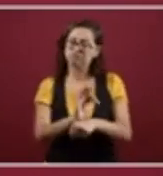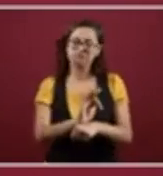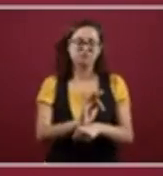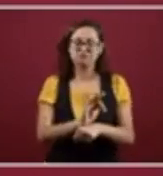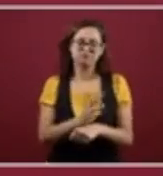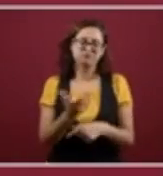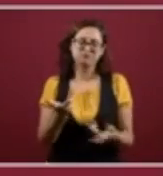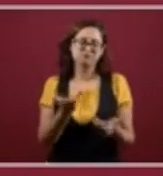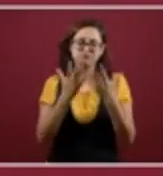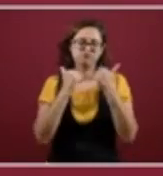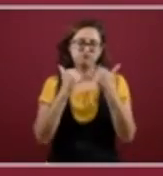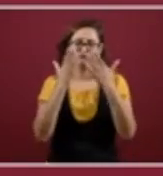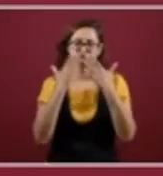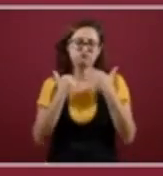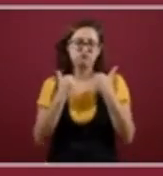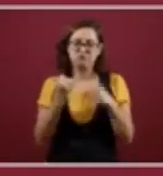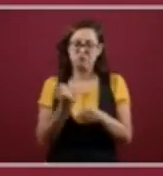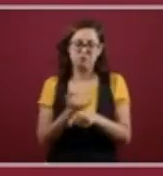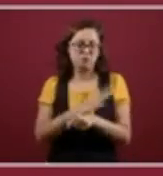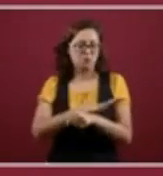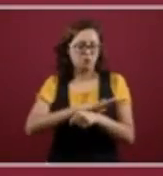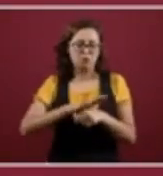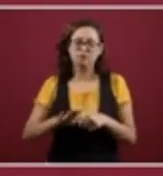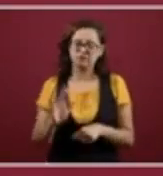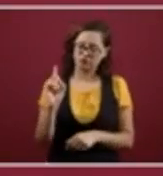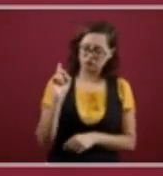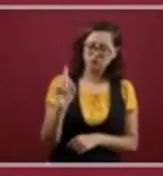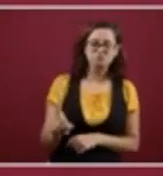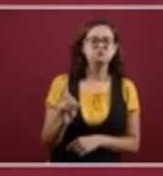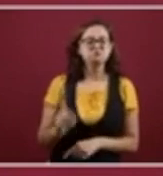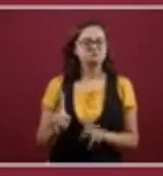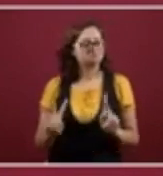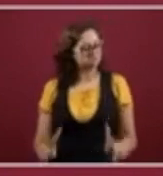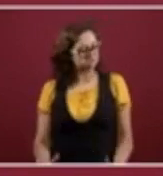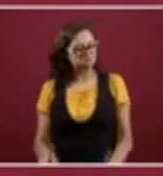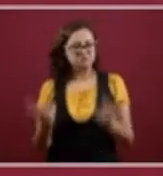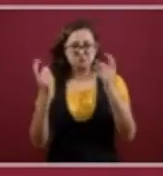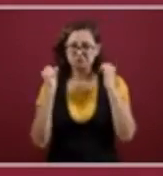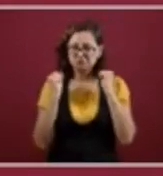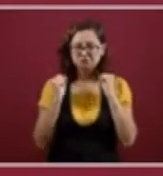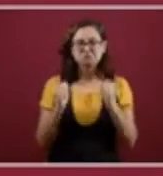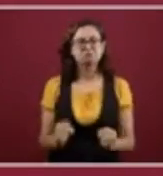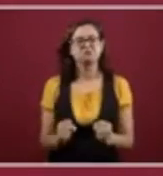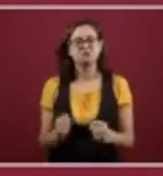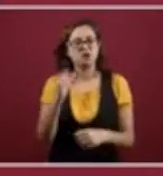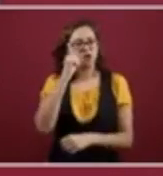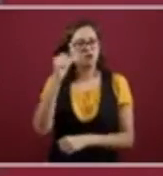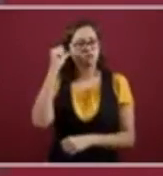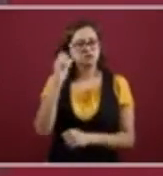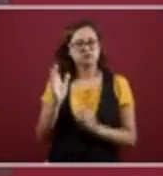la casa como se acordó ayer y